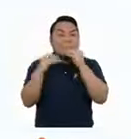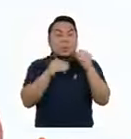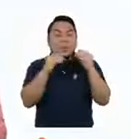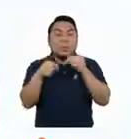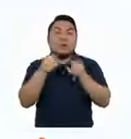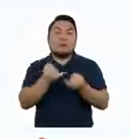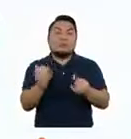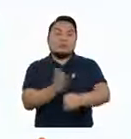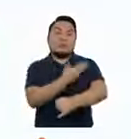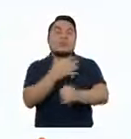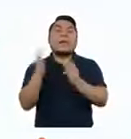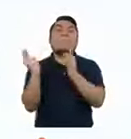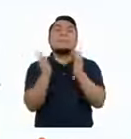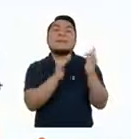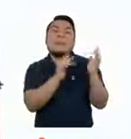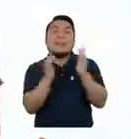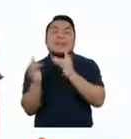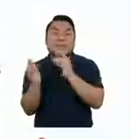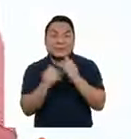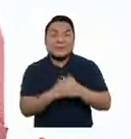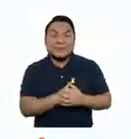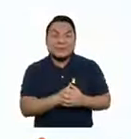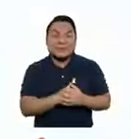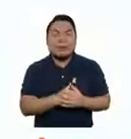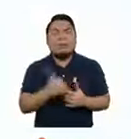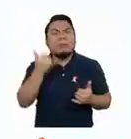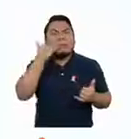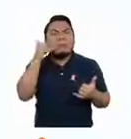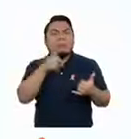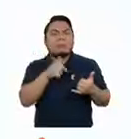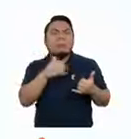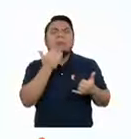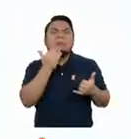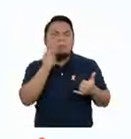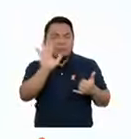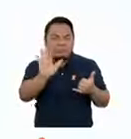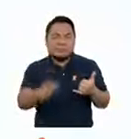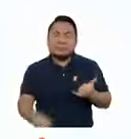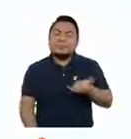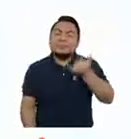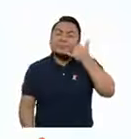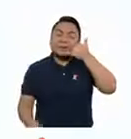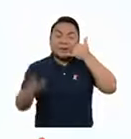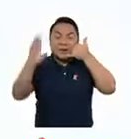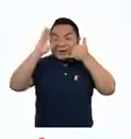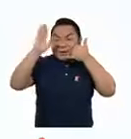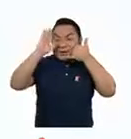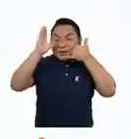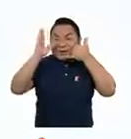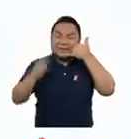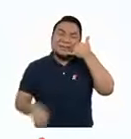viento. ¡Oh! ¿Mi celular? ¿Quién será? ¿Aló?